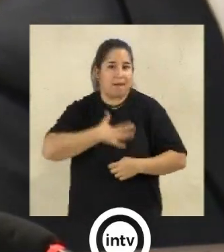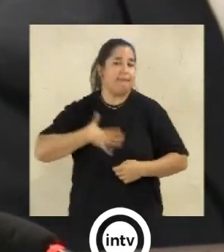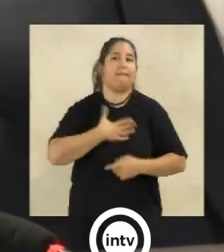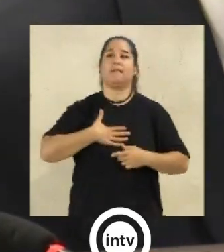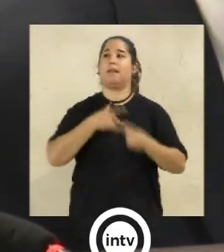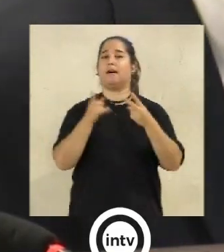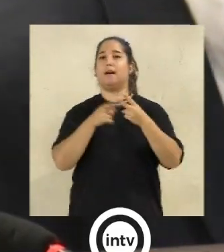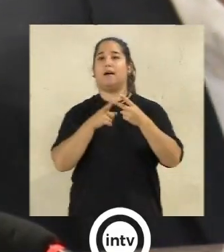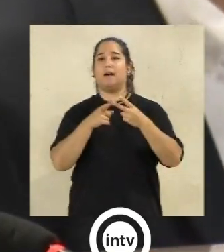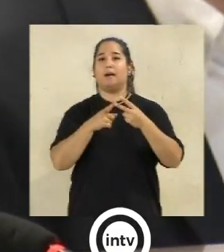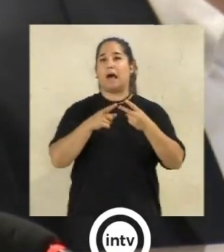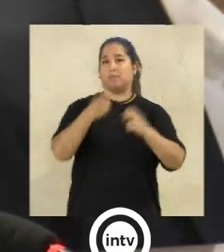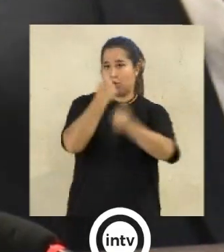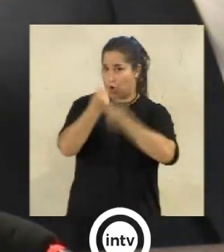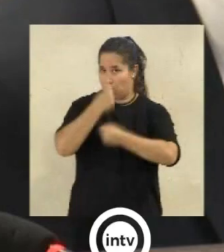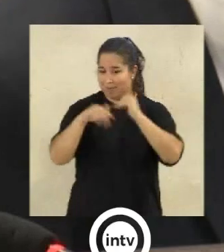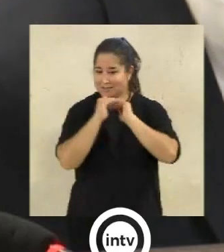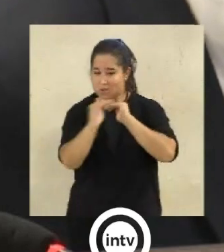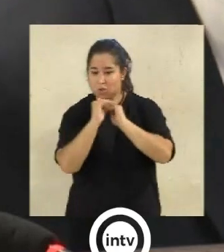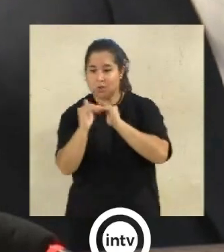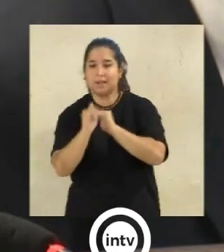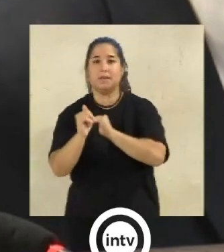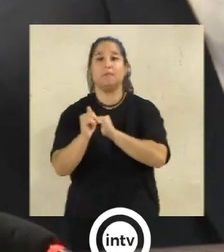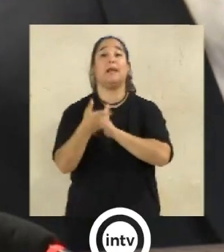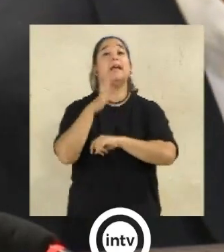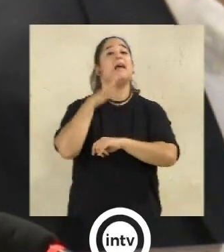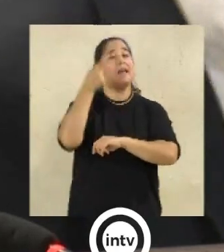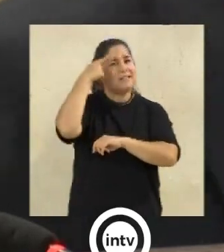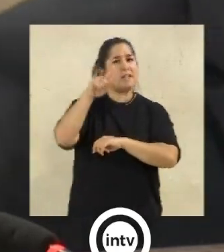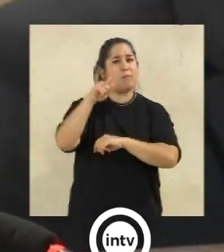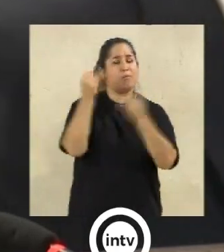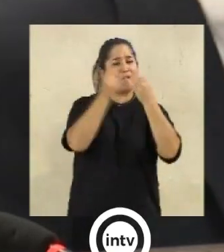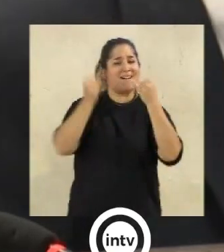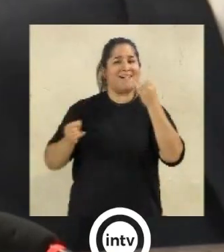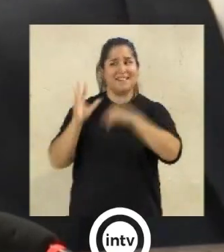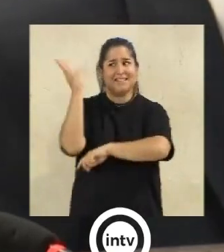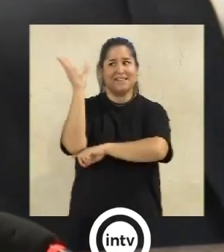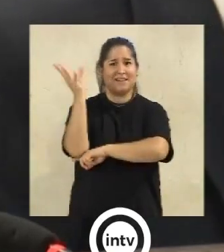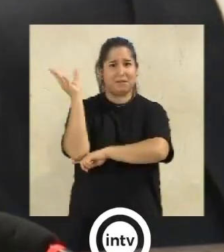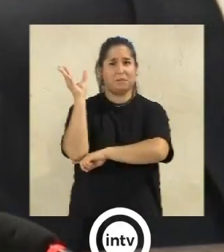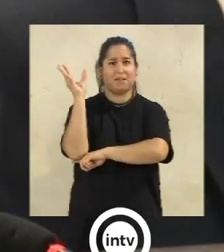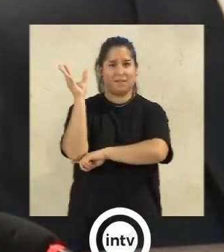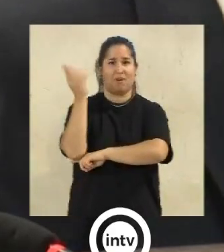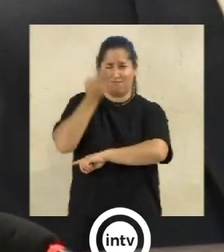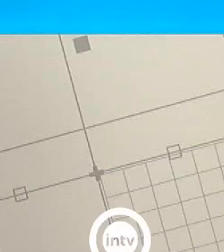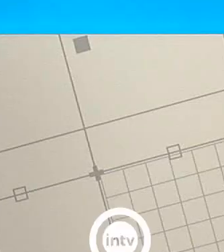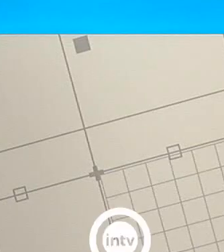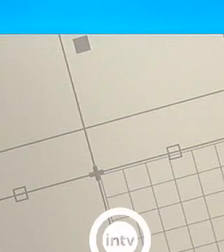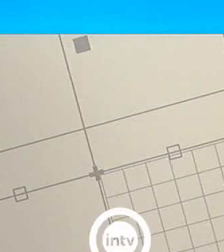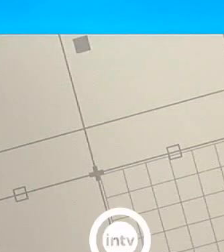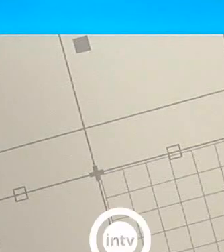comunidades sostenibles y sabemos que tenemos una crisis climática muy importante Aunque algunos no quieran